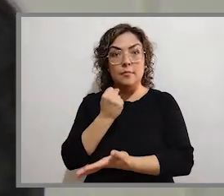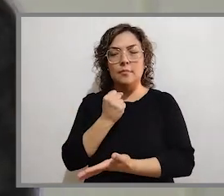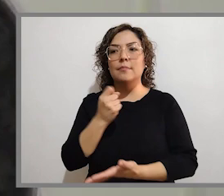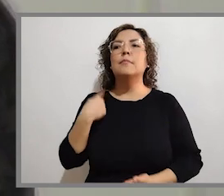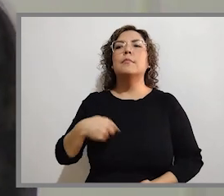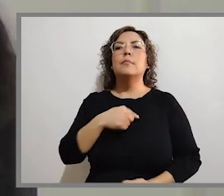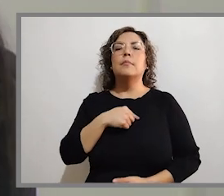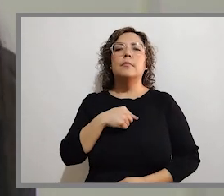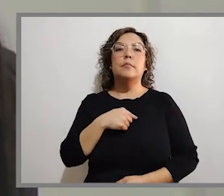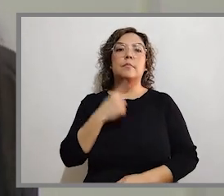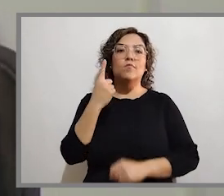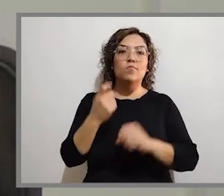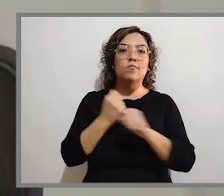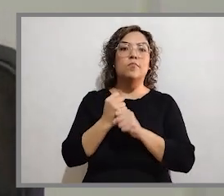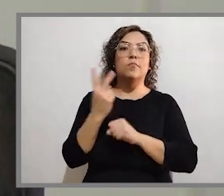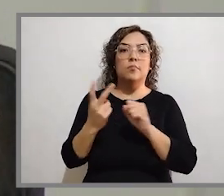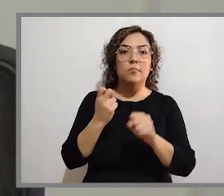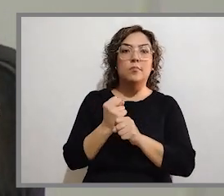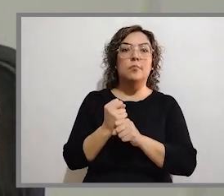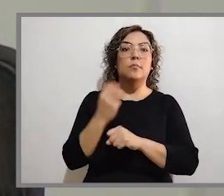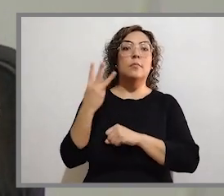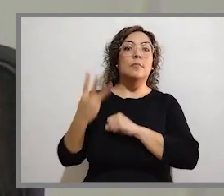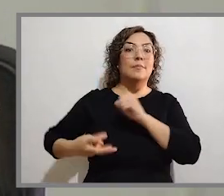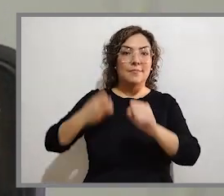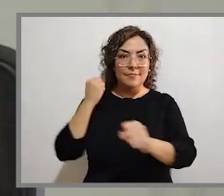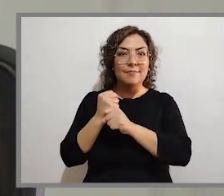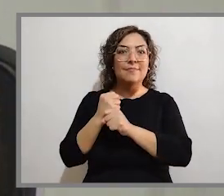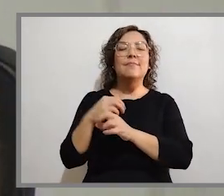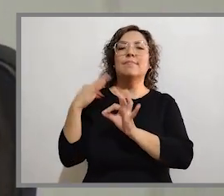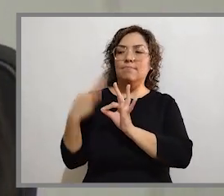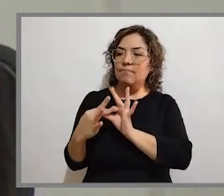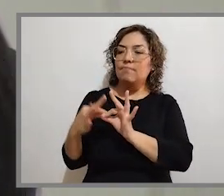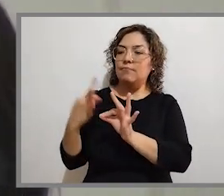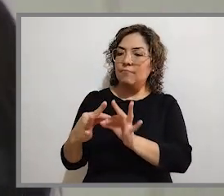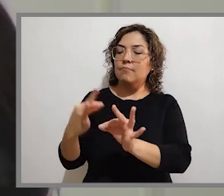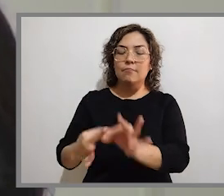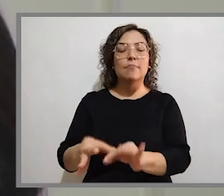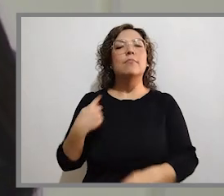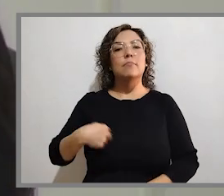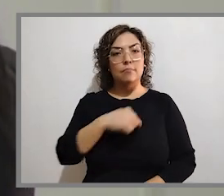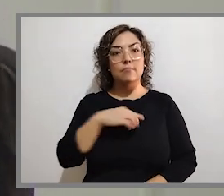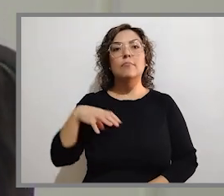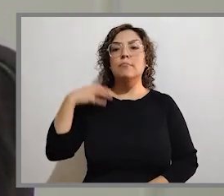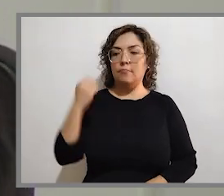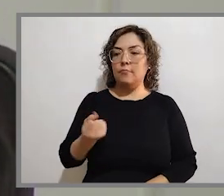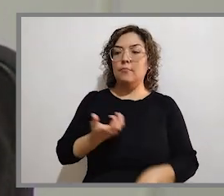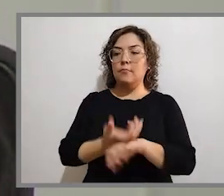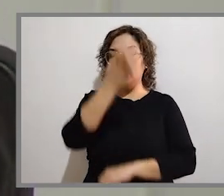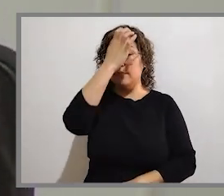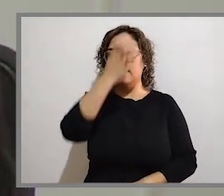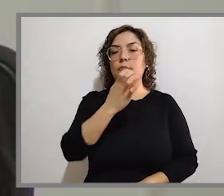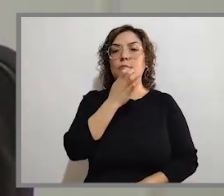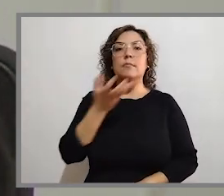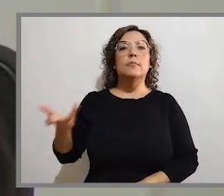año consecutivo que realizamos estas jornadas regionales que hemos implementado aquí en el estado de Coahuila, no